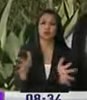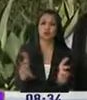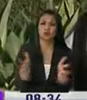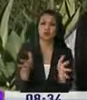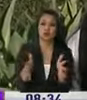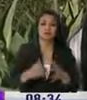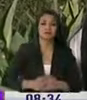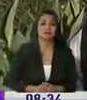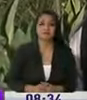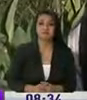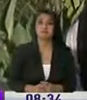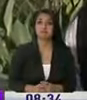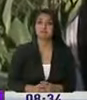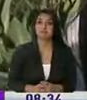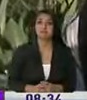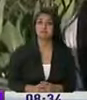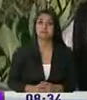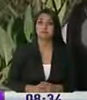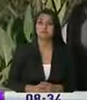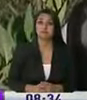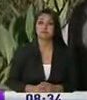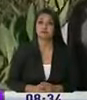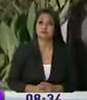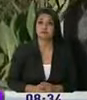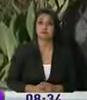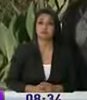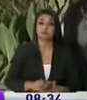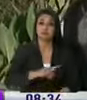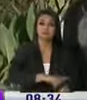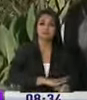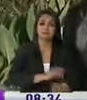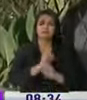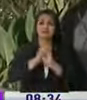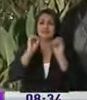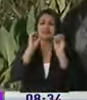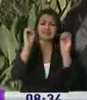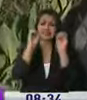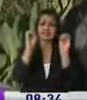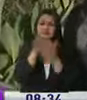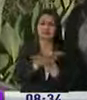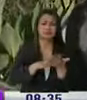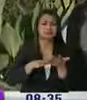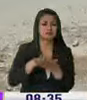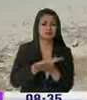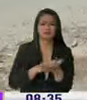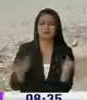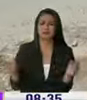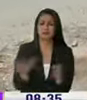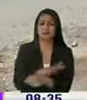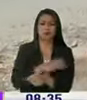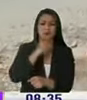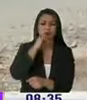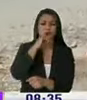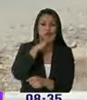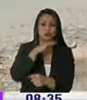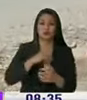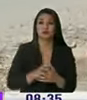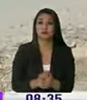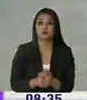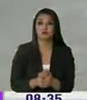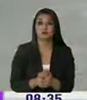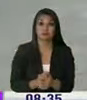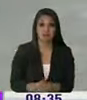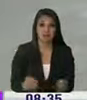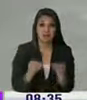y no hay ni servicios higiénicos, todo es, o sea, es un desorden total. A este grave e insalubre problema se